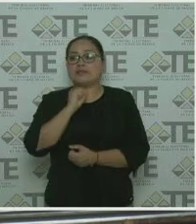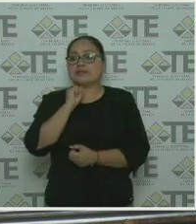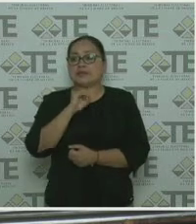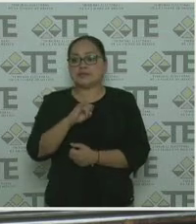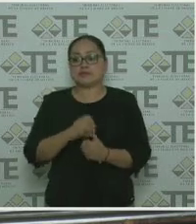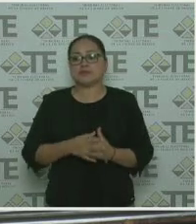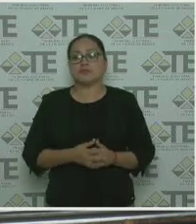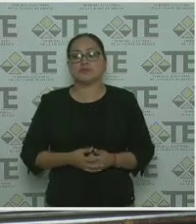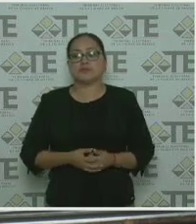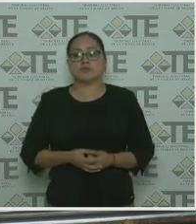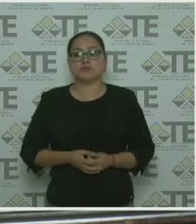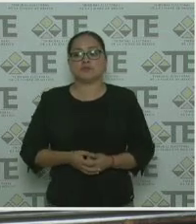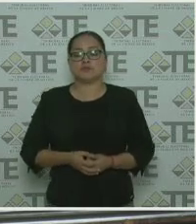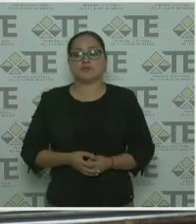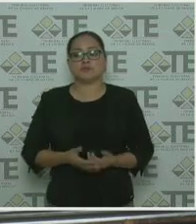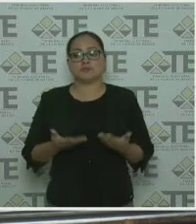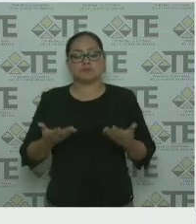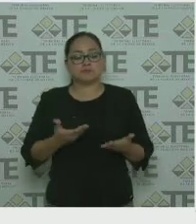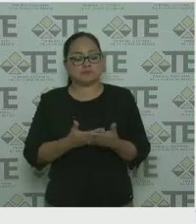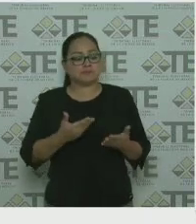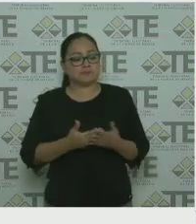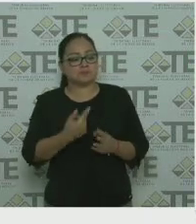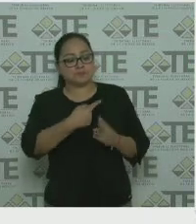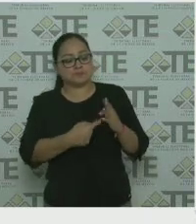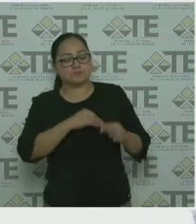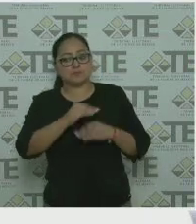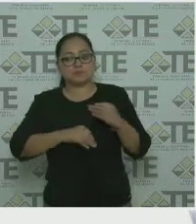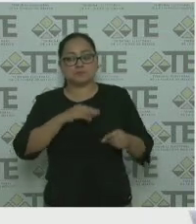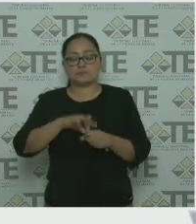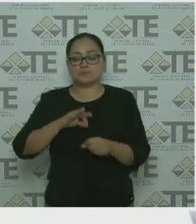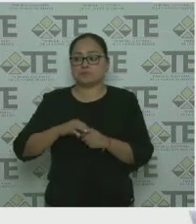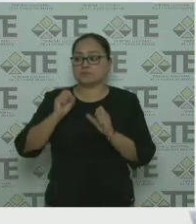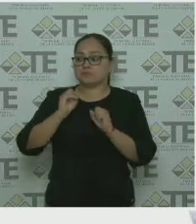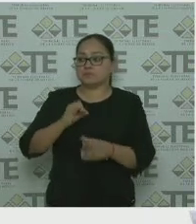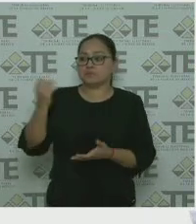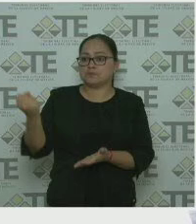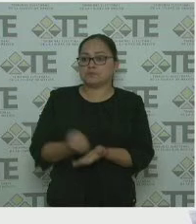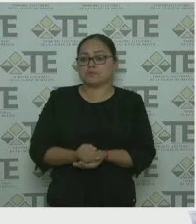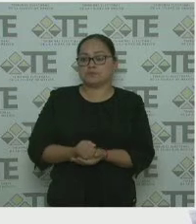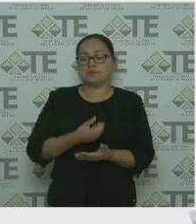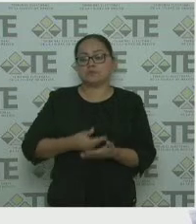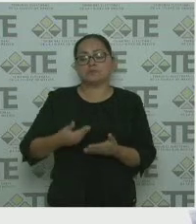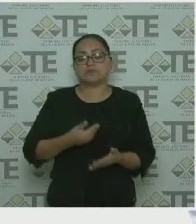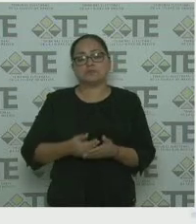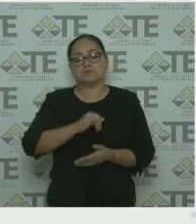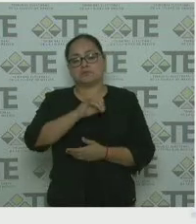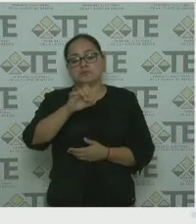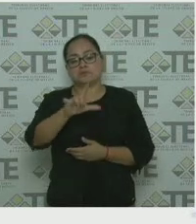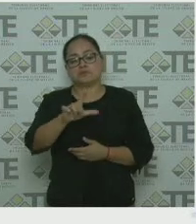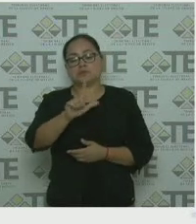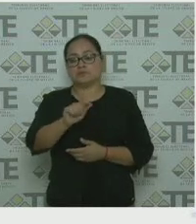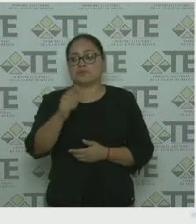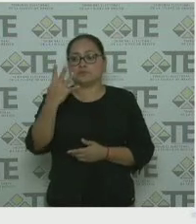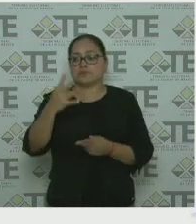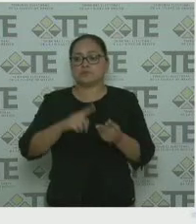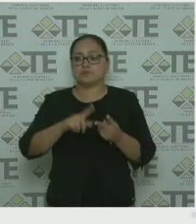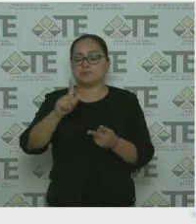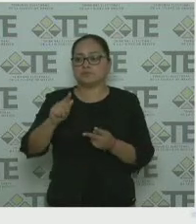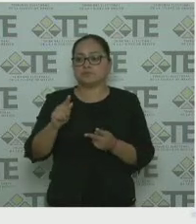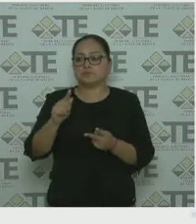unanimidad de votos. Dado el sentido de la votación con que ha dado cuenta del secretario general, en los juicios 74 y